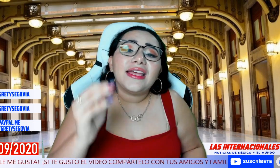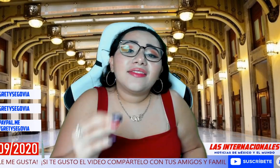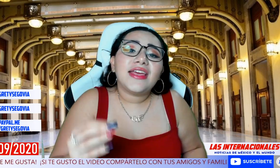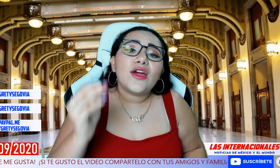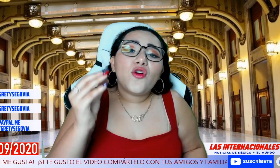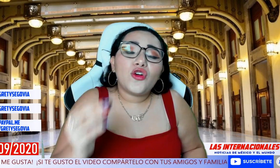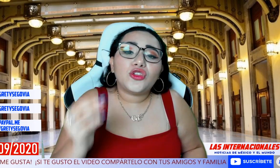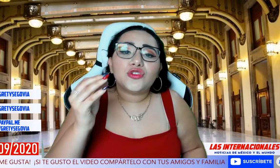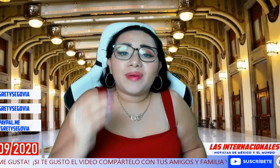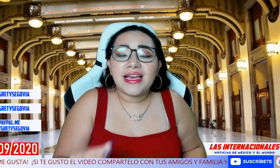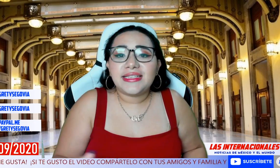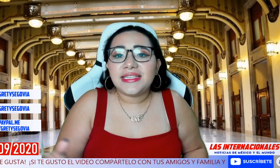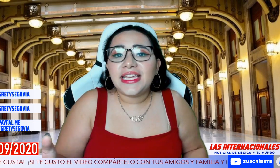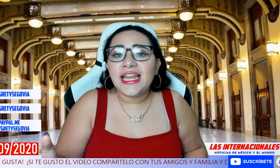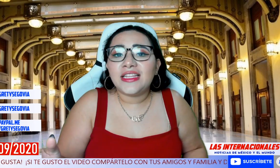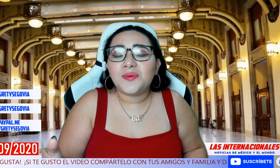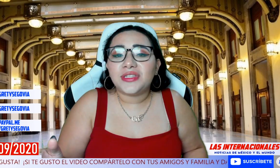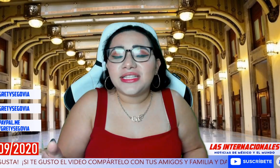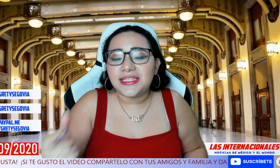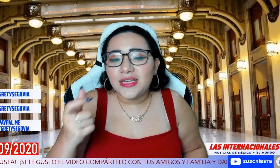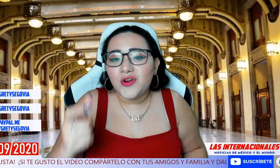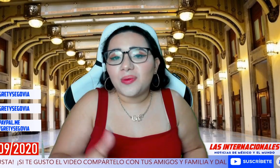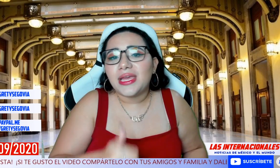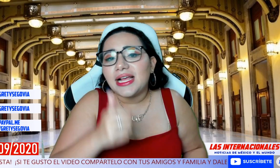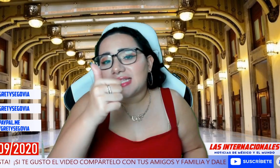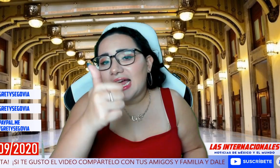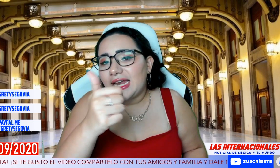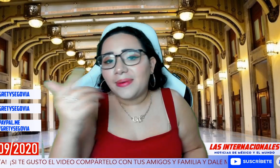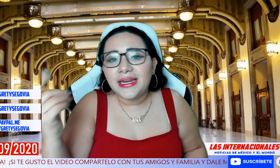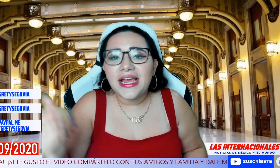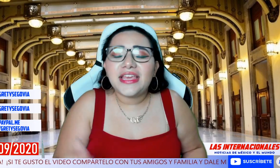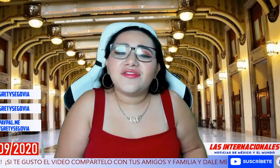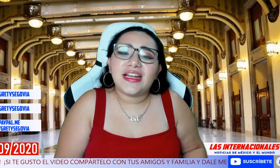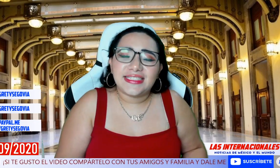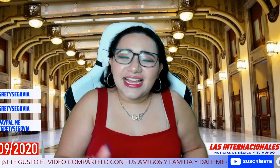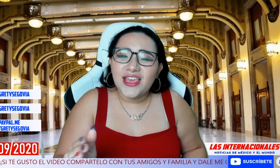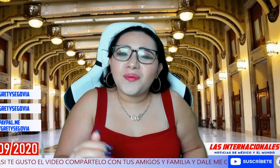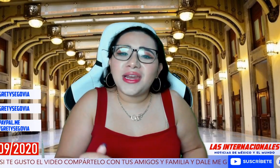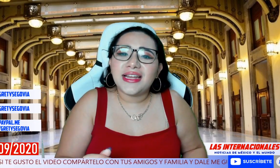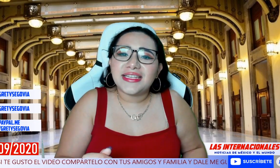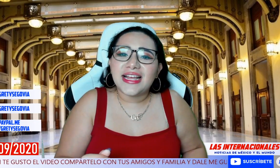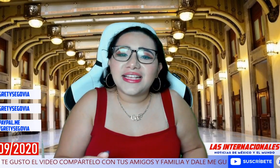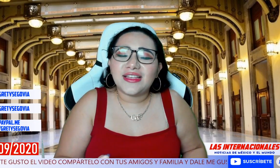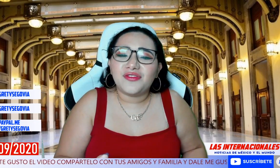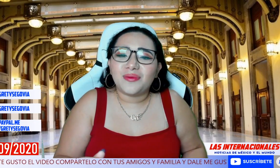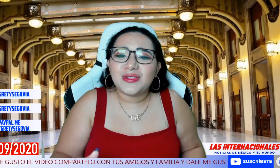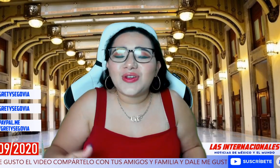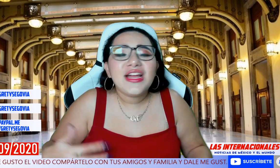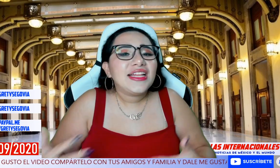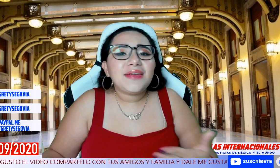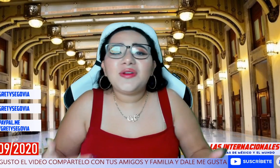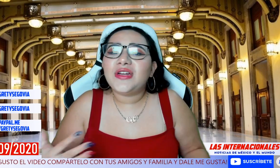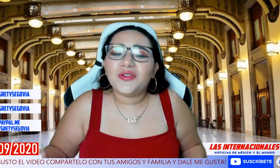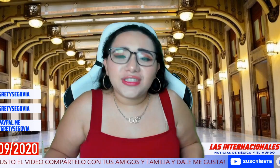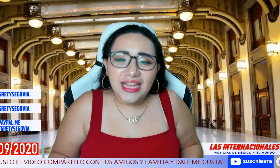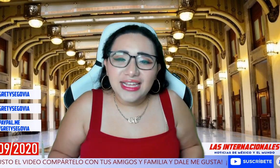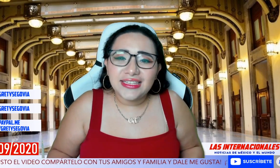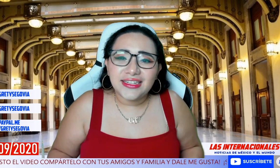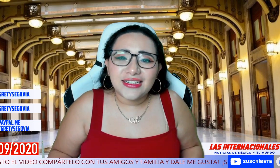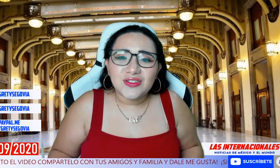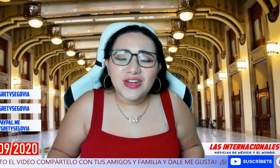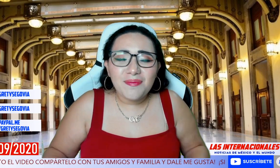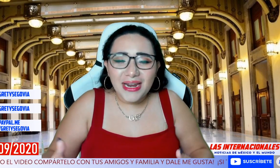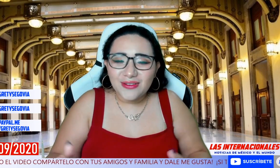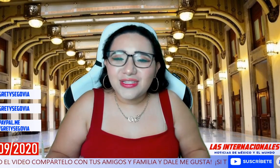gente de otros países y grandes potencias económicas alemania y francia- que opinan acerca de esta información también una notita